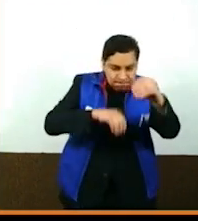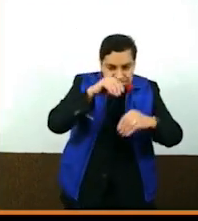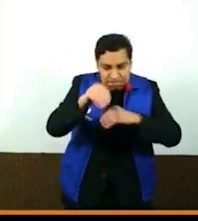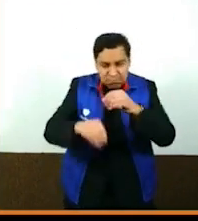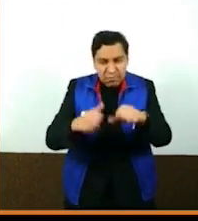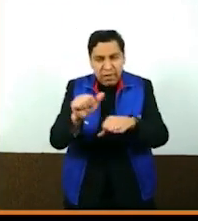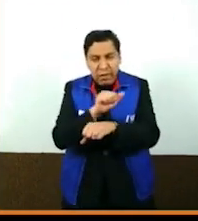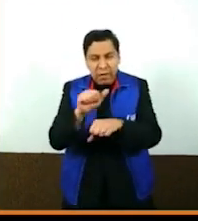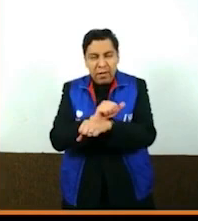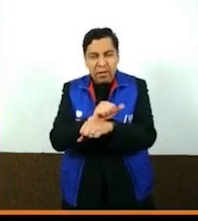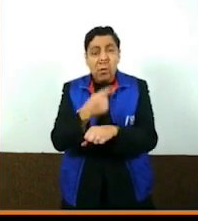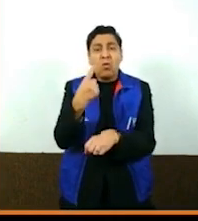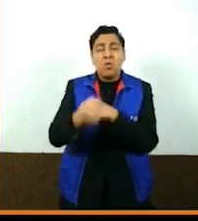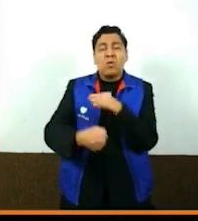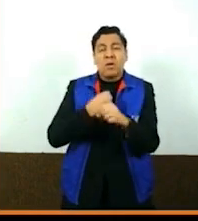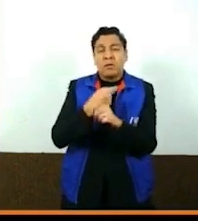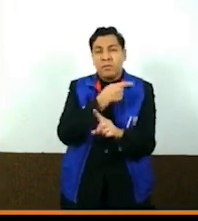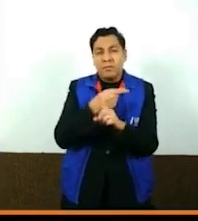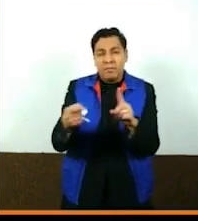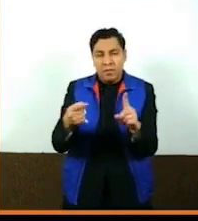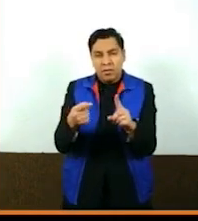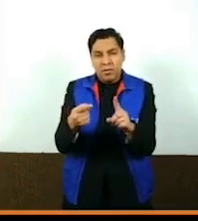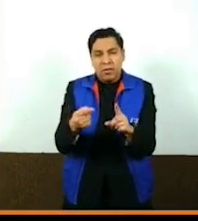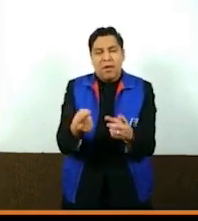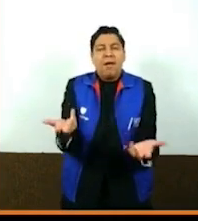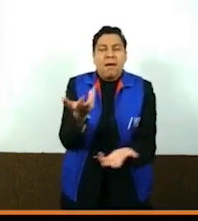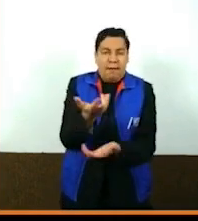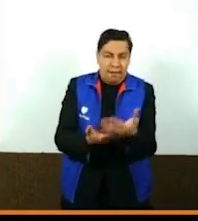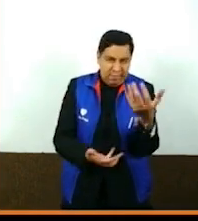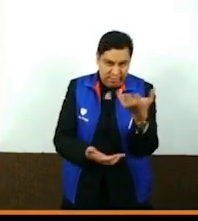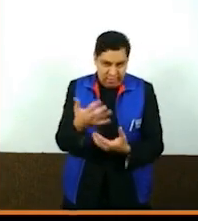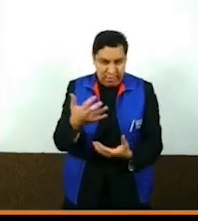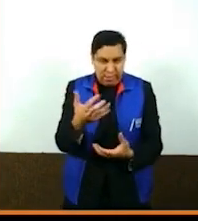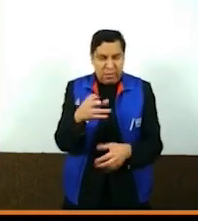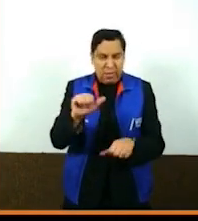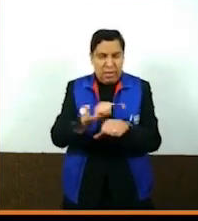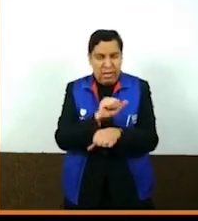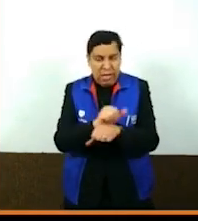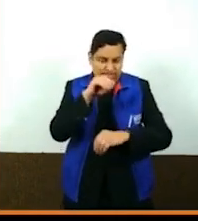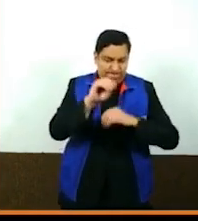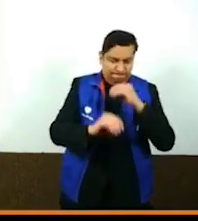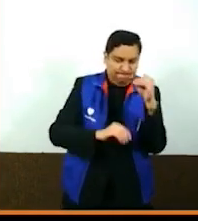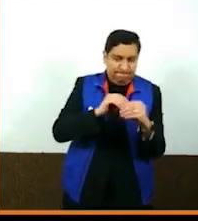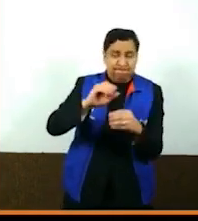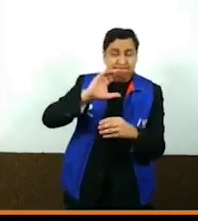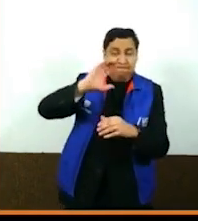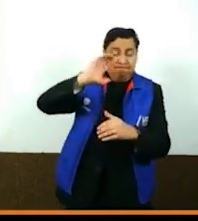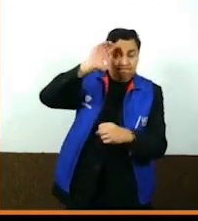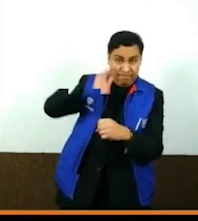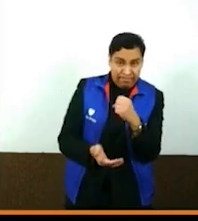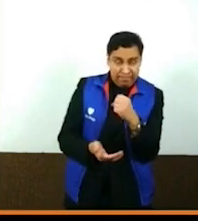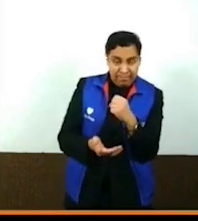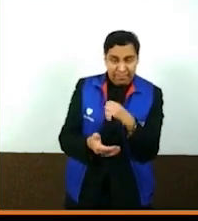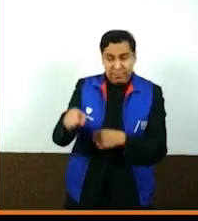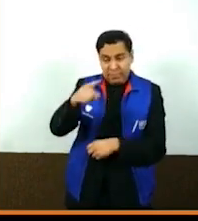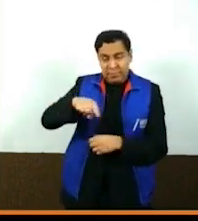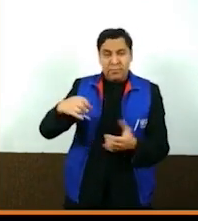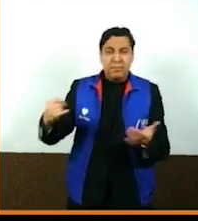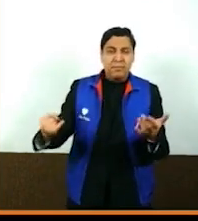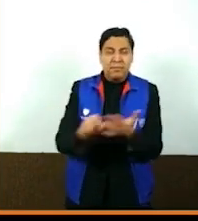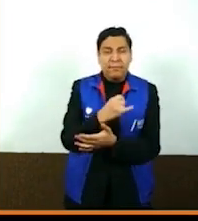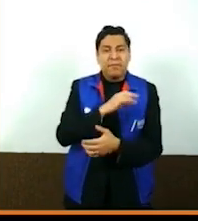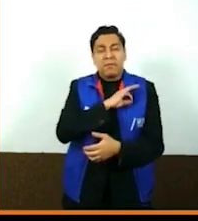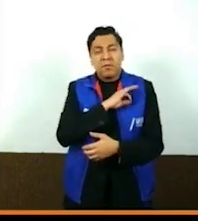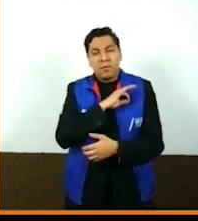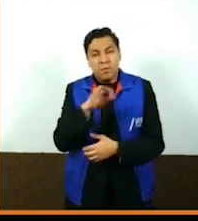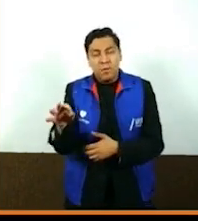pasan año y medio en la producción, dependiendo de la carrera que hayan seleccionado. Y al finalizar ellos pueden decidir si